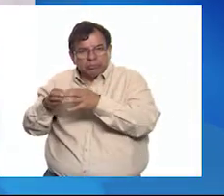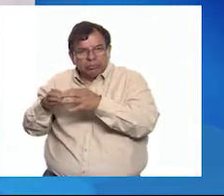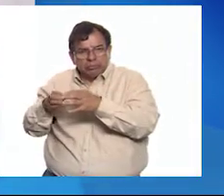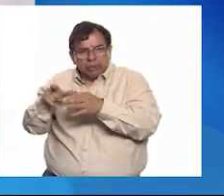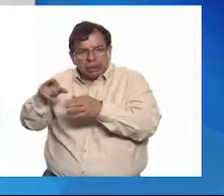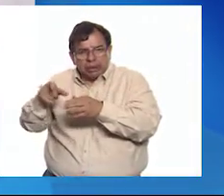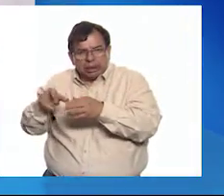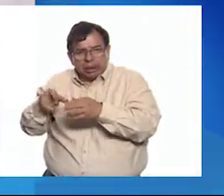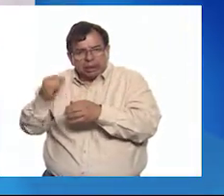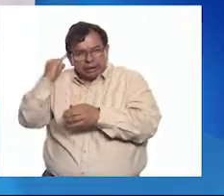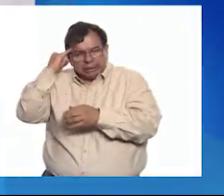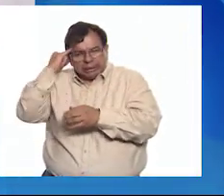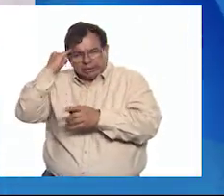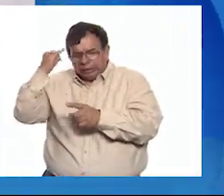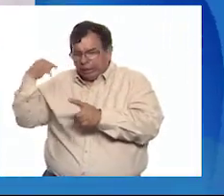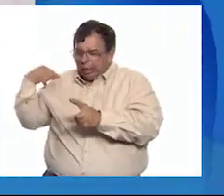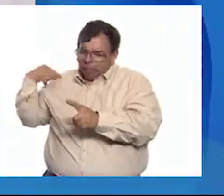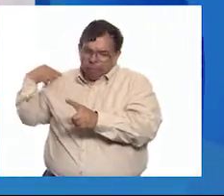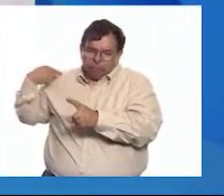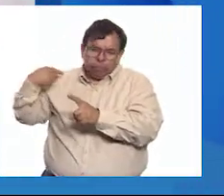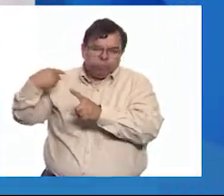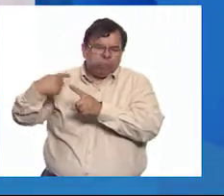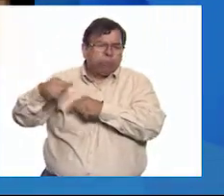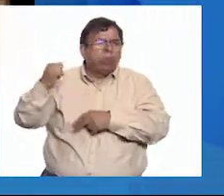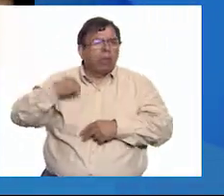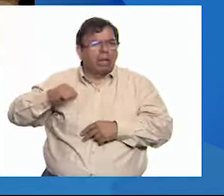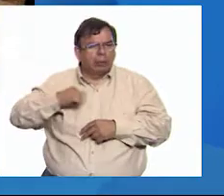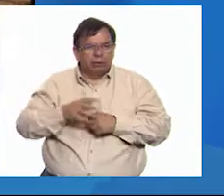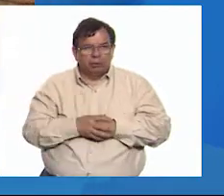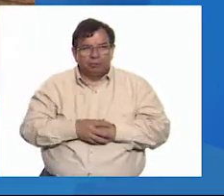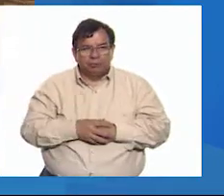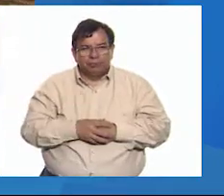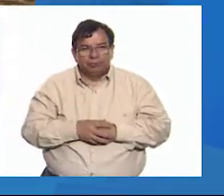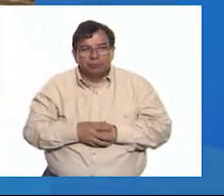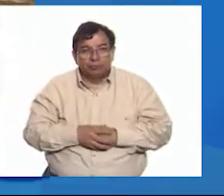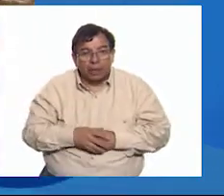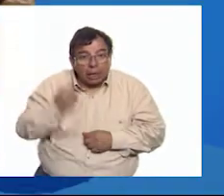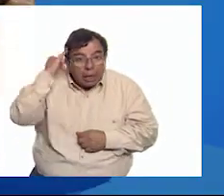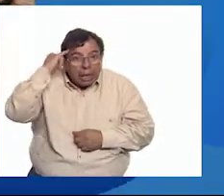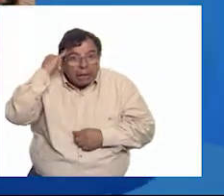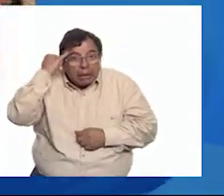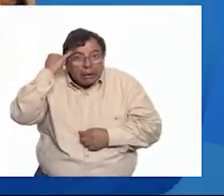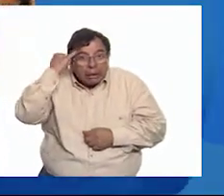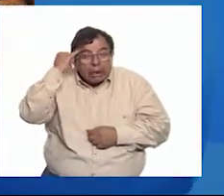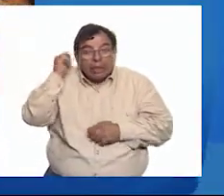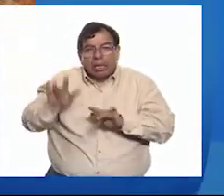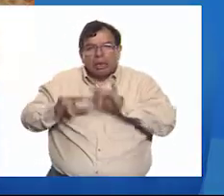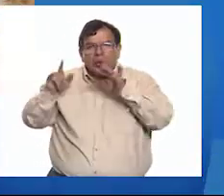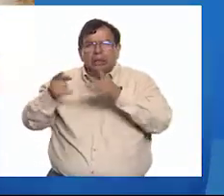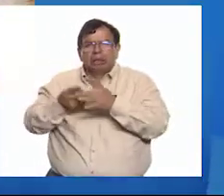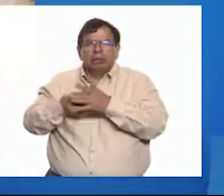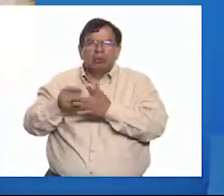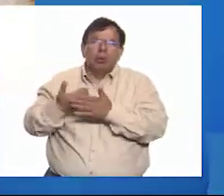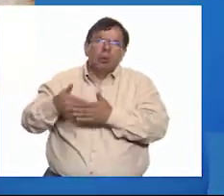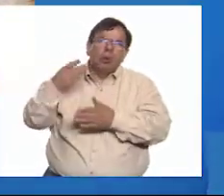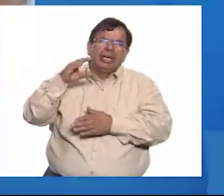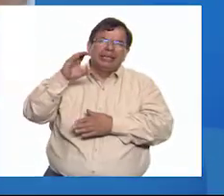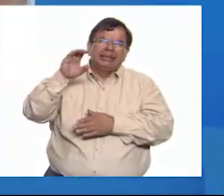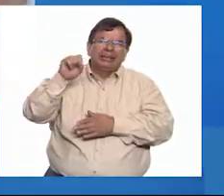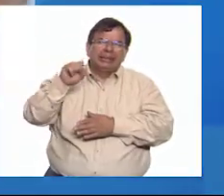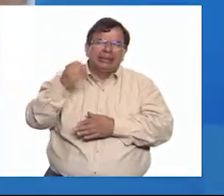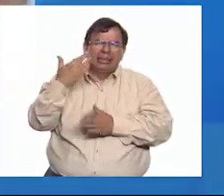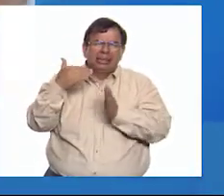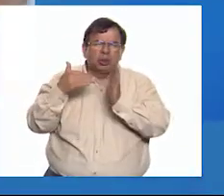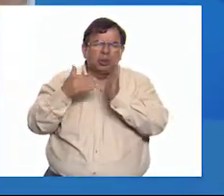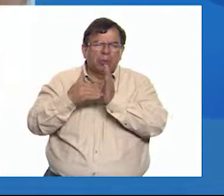viva más antigua de la historia. La historia de los australianos indígenas comenzó unos 65.000